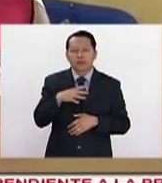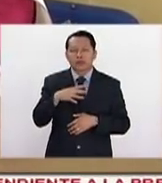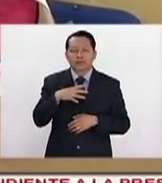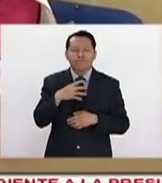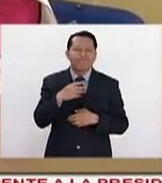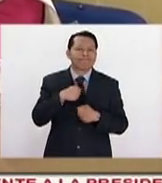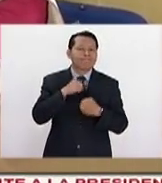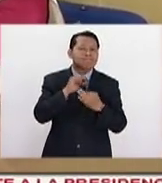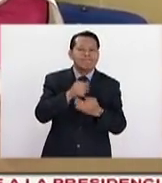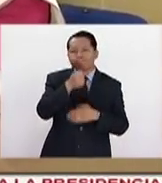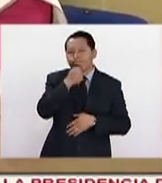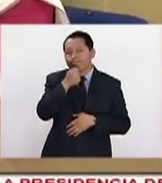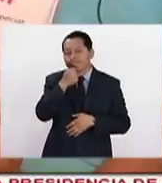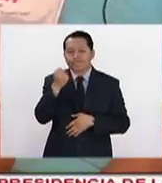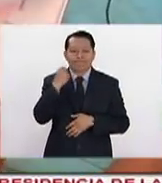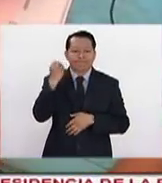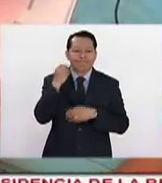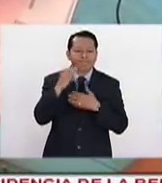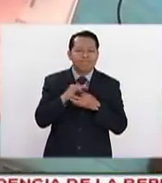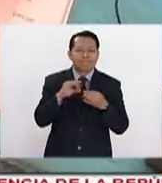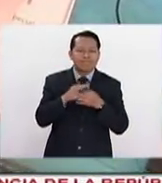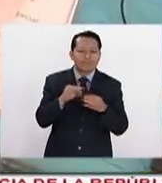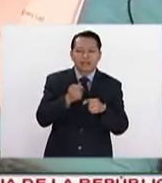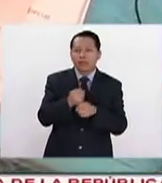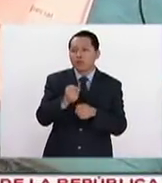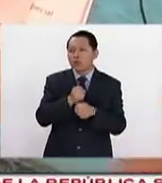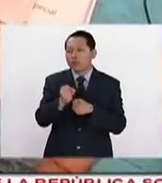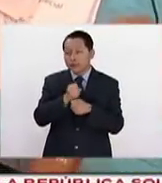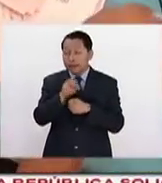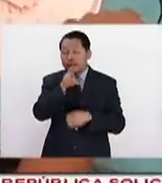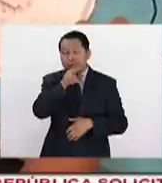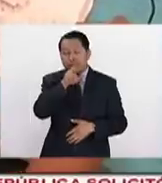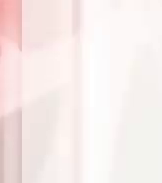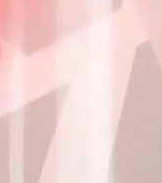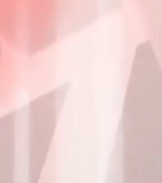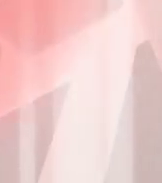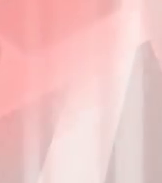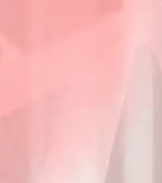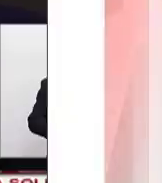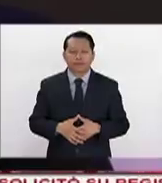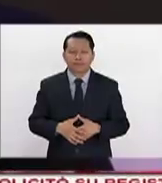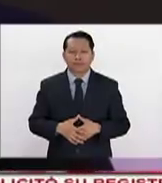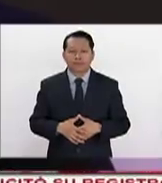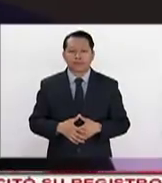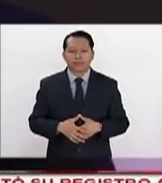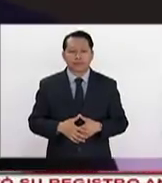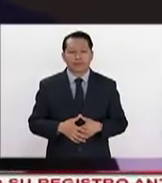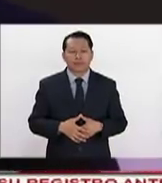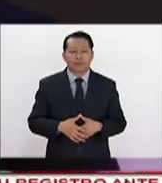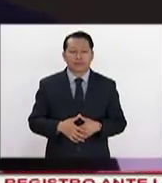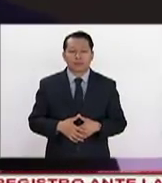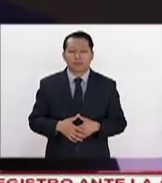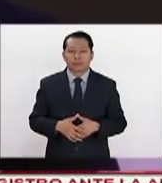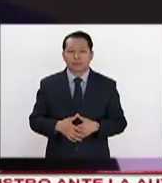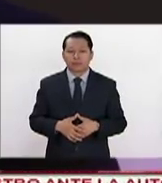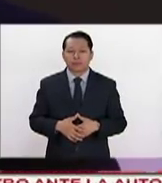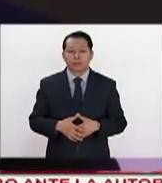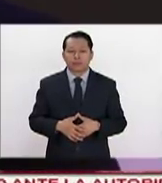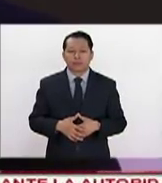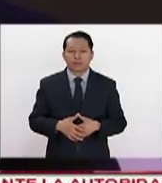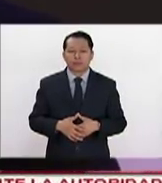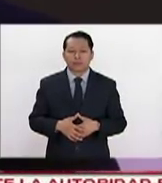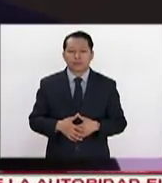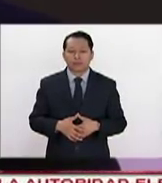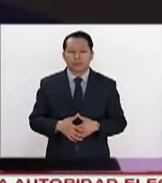aseguró que la violencia es su mayor preocupación en el proceso electoral de México. Nos preocupan